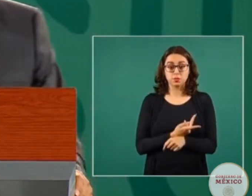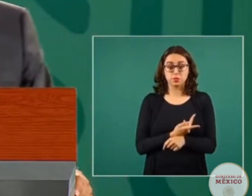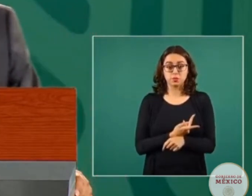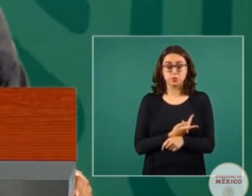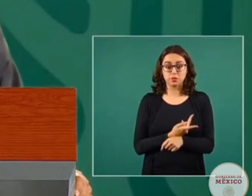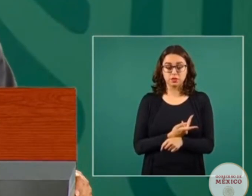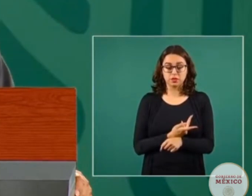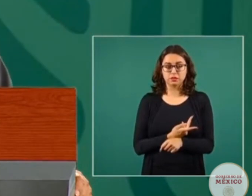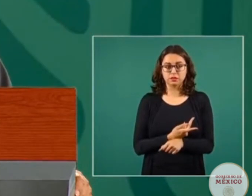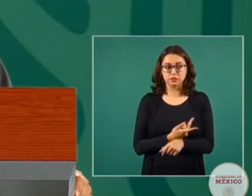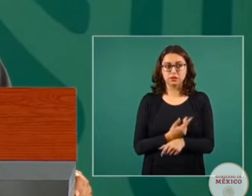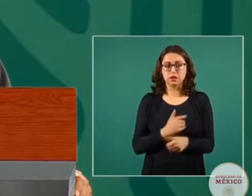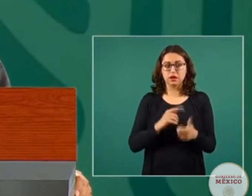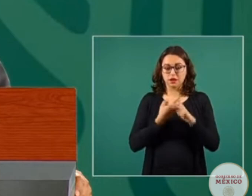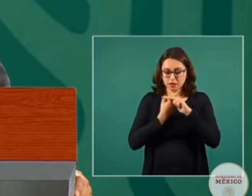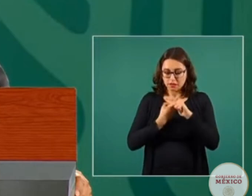empezó un proceso